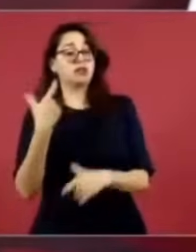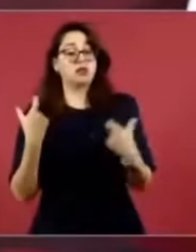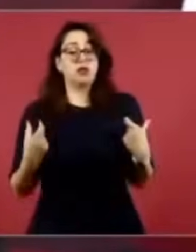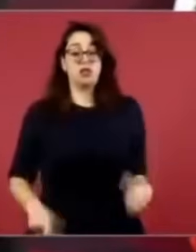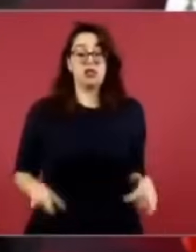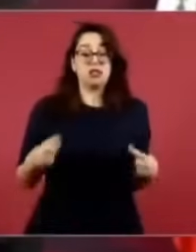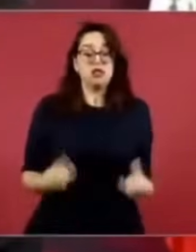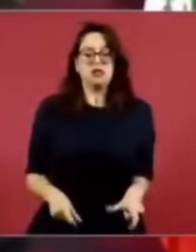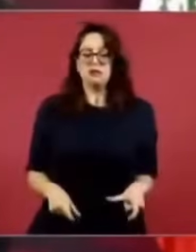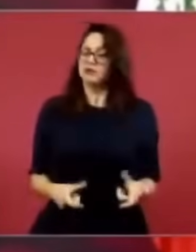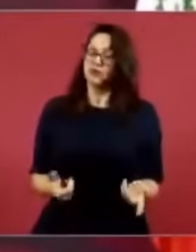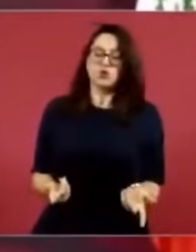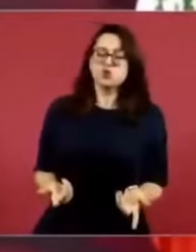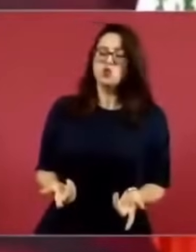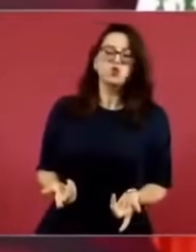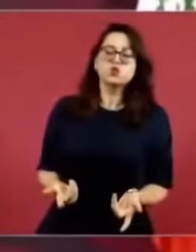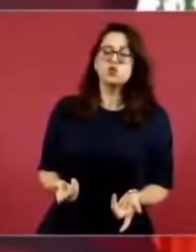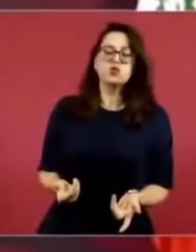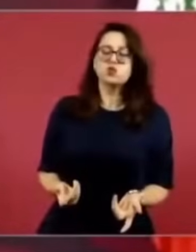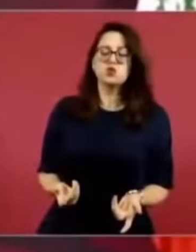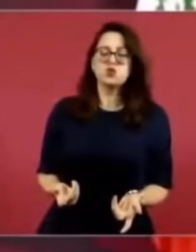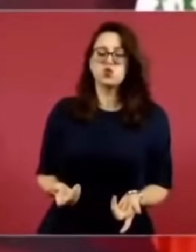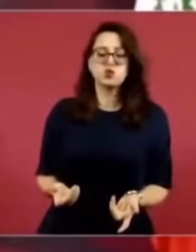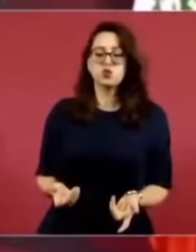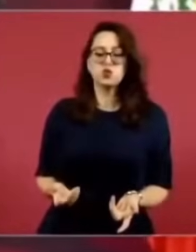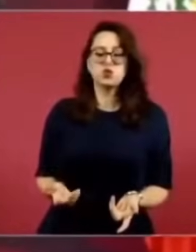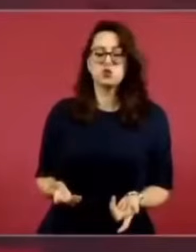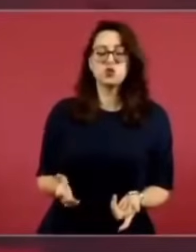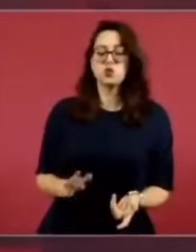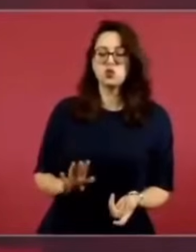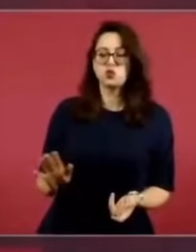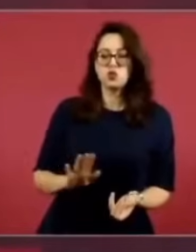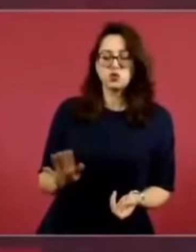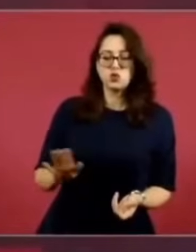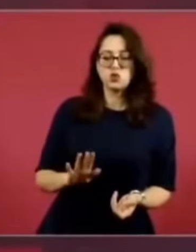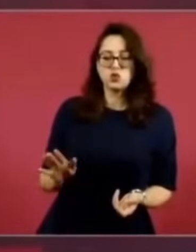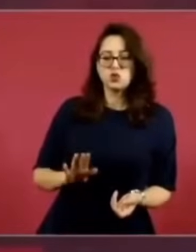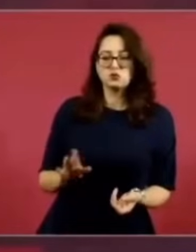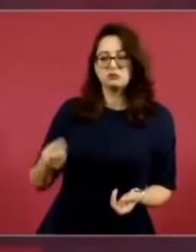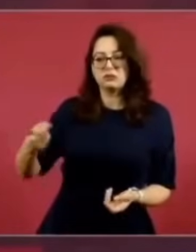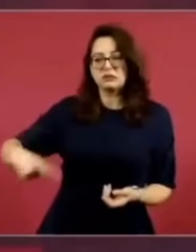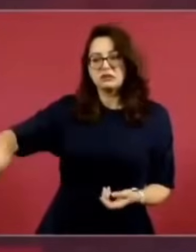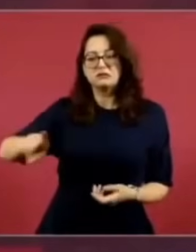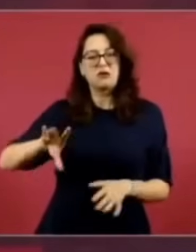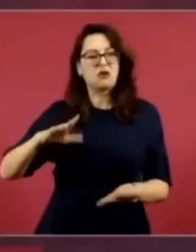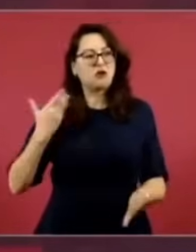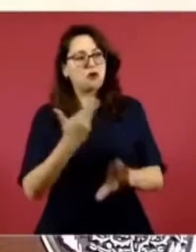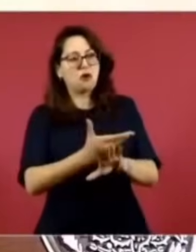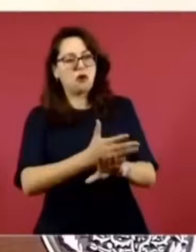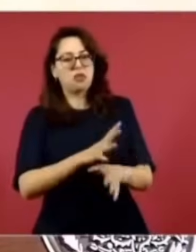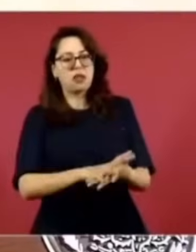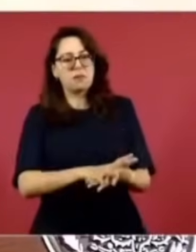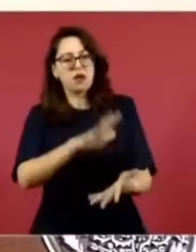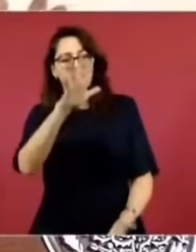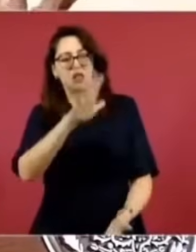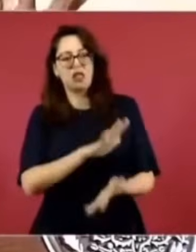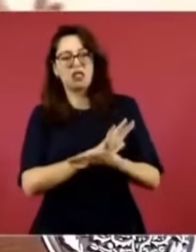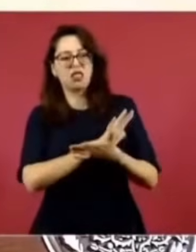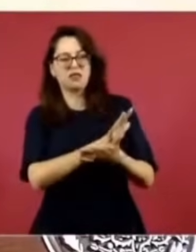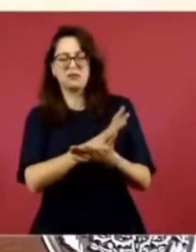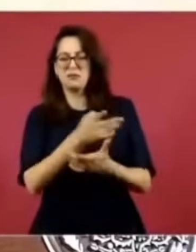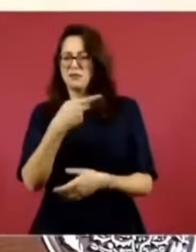actúan de manera o en forma clasista. Vienen del